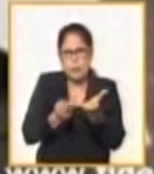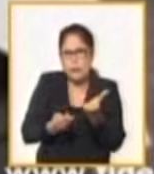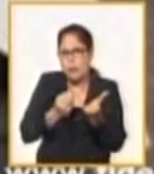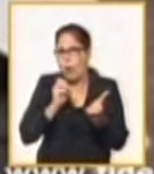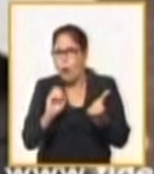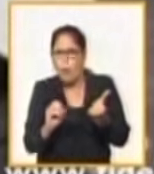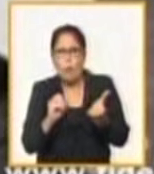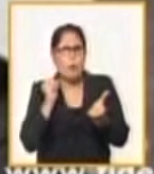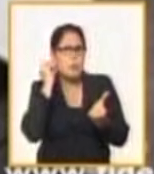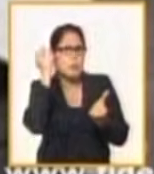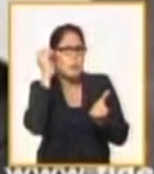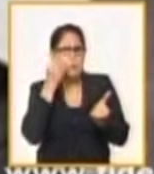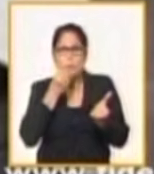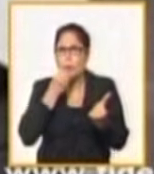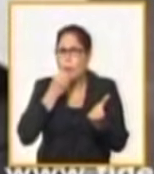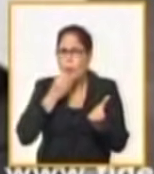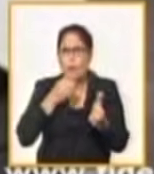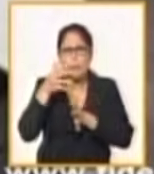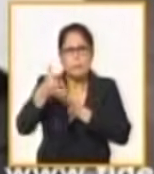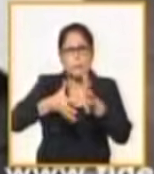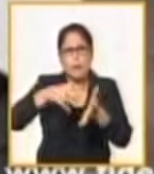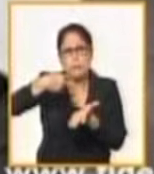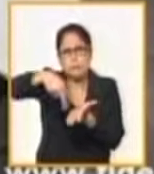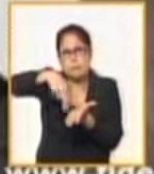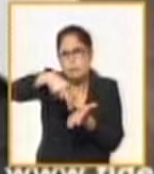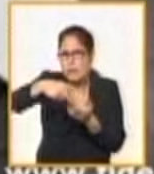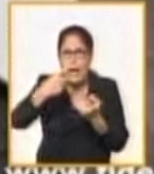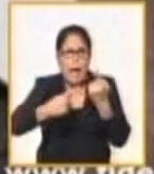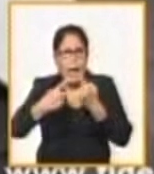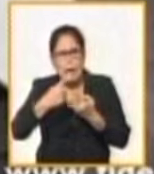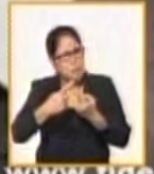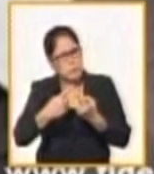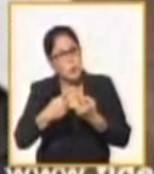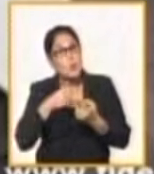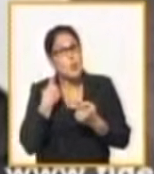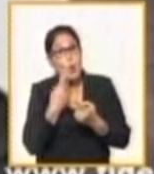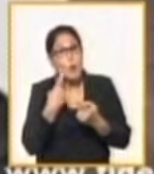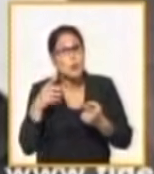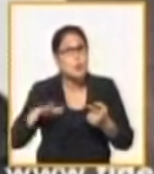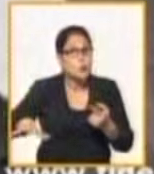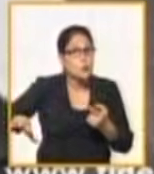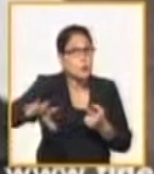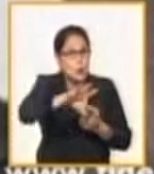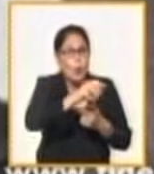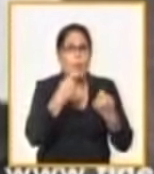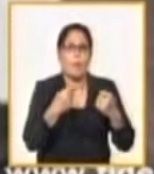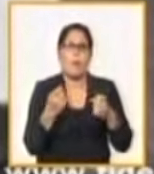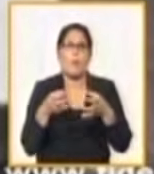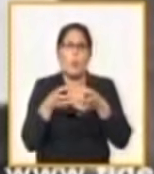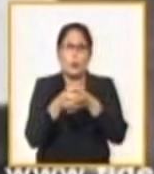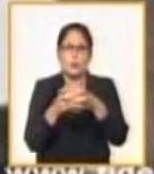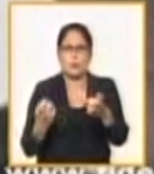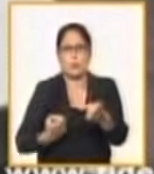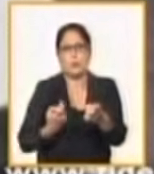No quiere decir eso. Quiere decir que tenemos que luchar en todos los sentidos